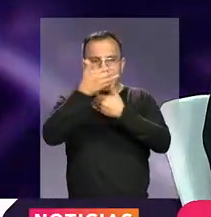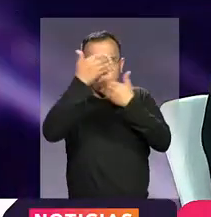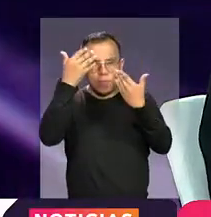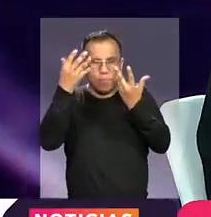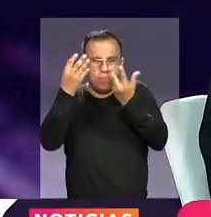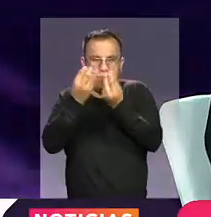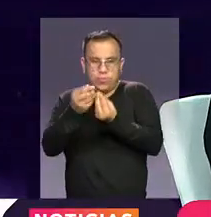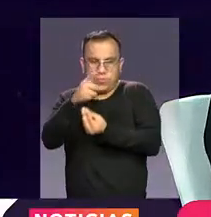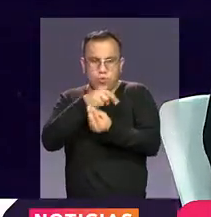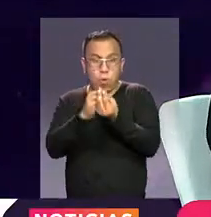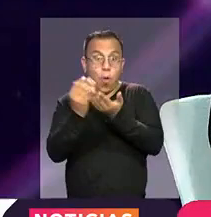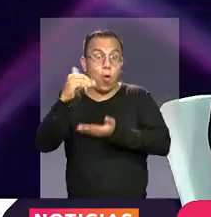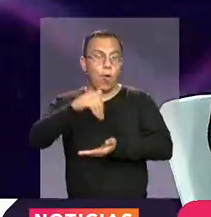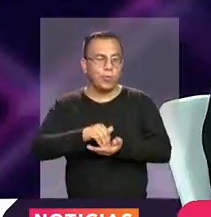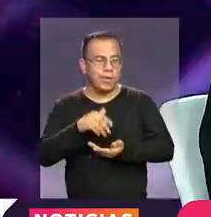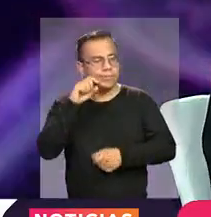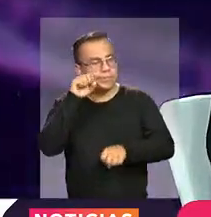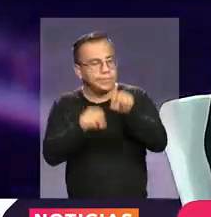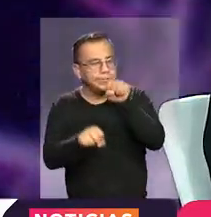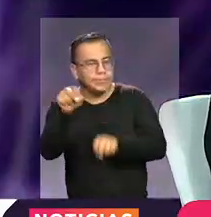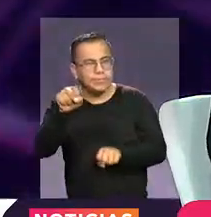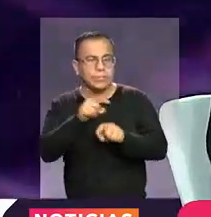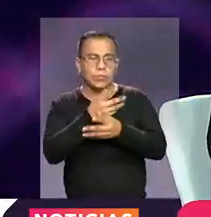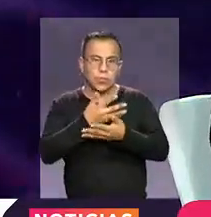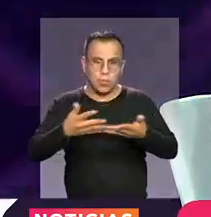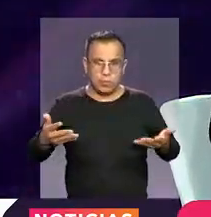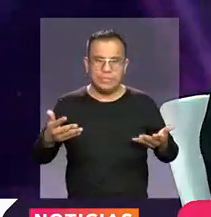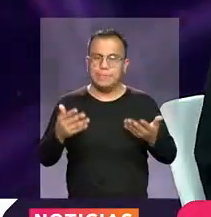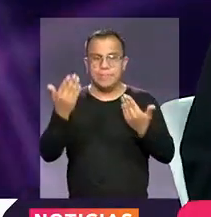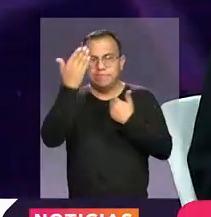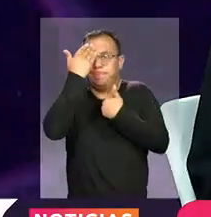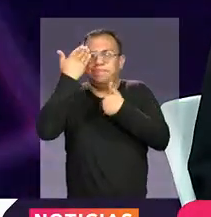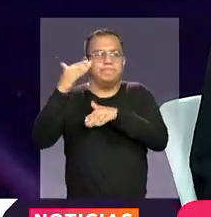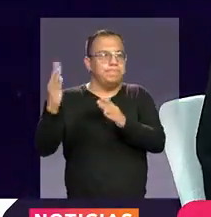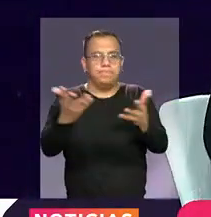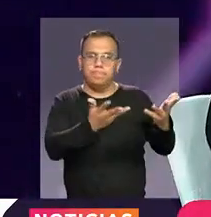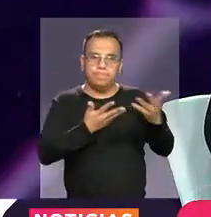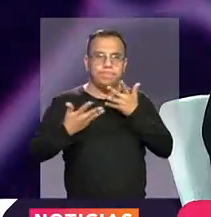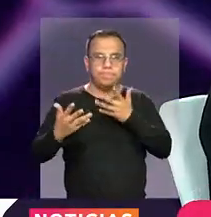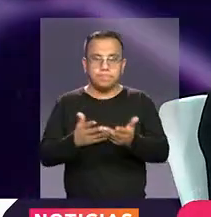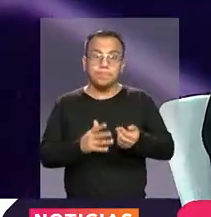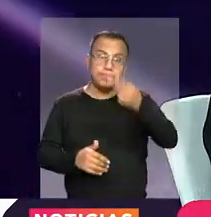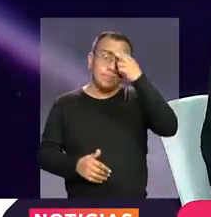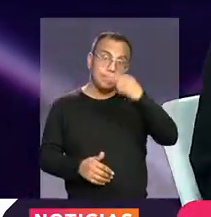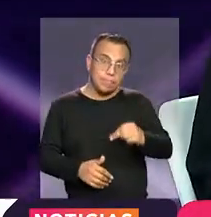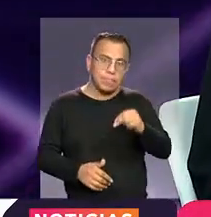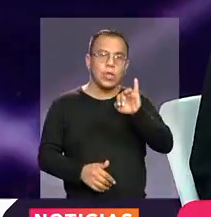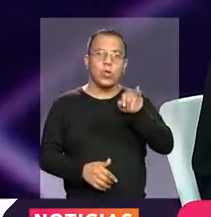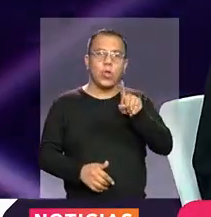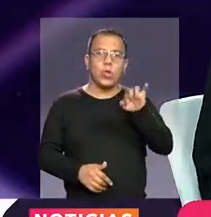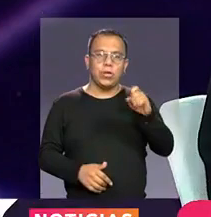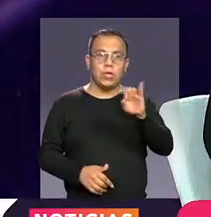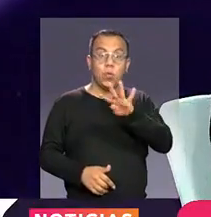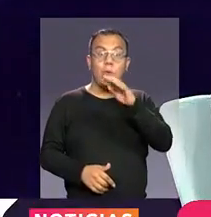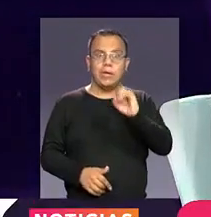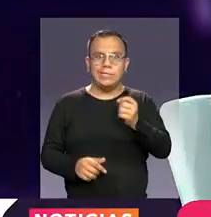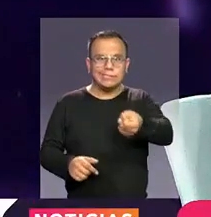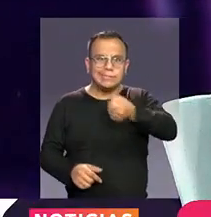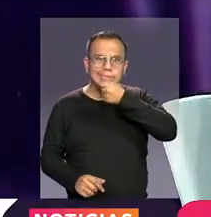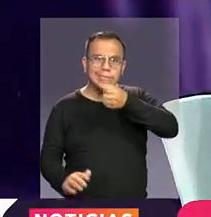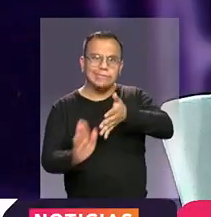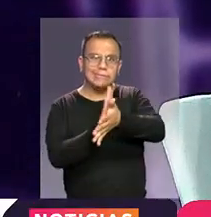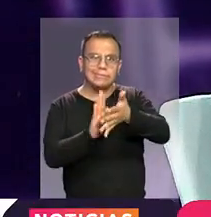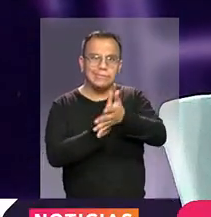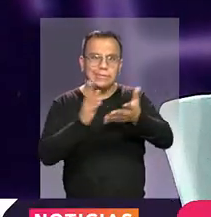entonces creo que eso en todavía son para nosotros muy desconocidos salvo tal vez el hijo de jorge 40 que ha sido como la gran noticia su